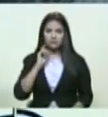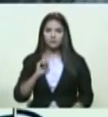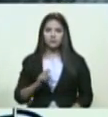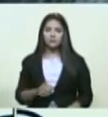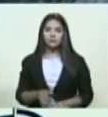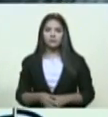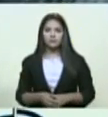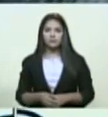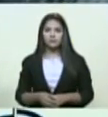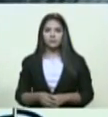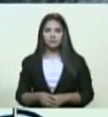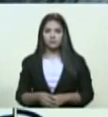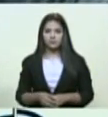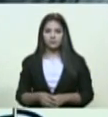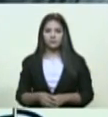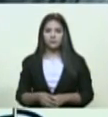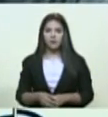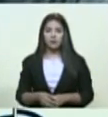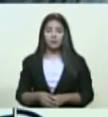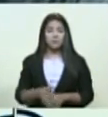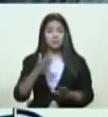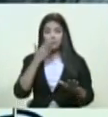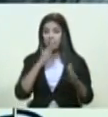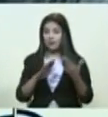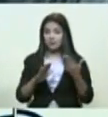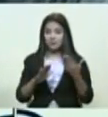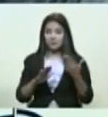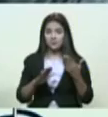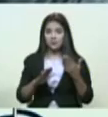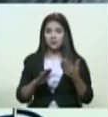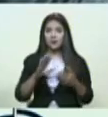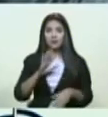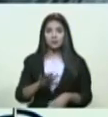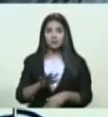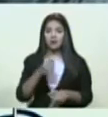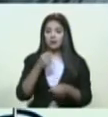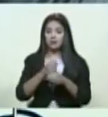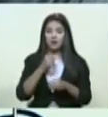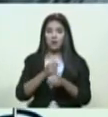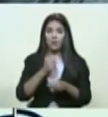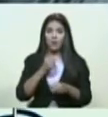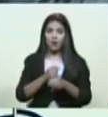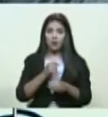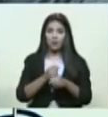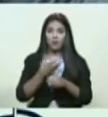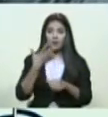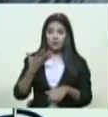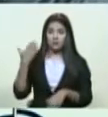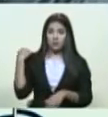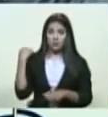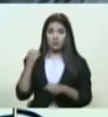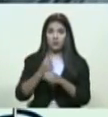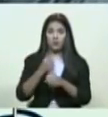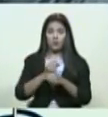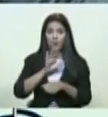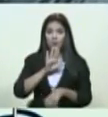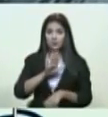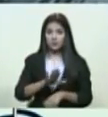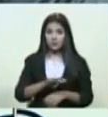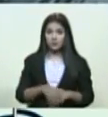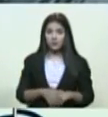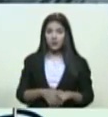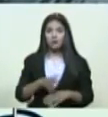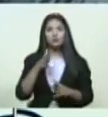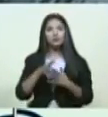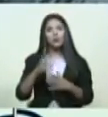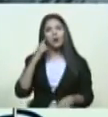Quedará para la historia, en esa gestión anterior, en la